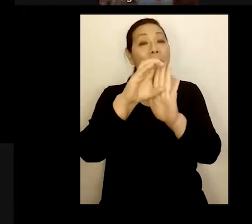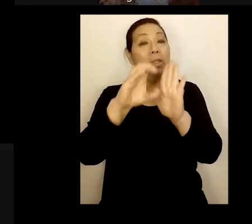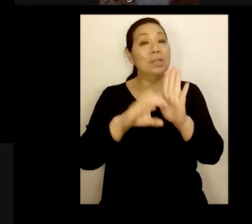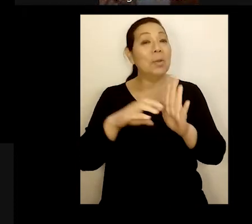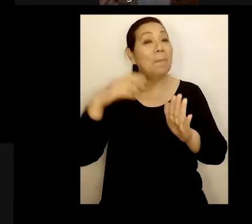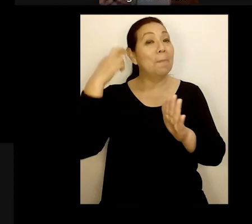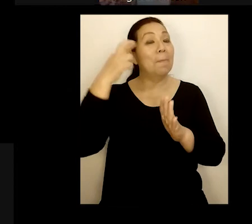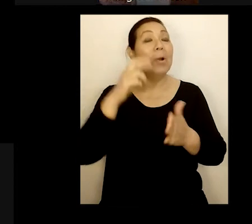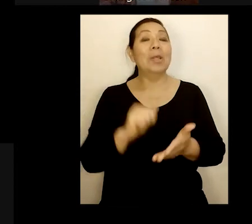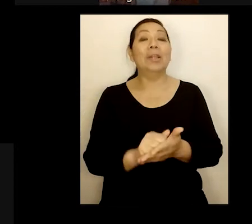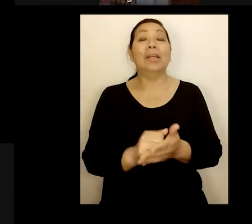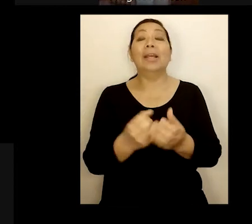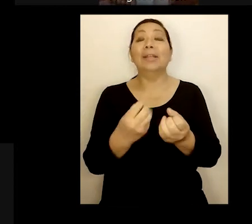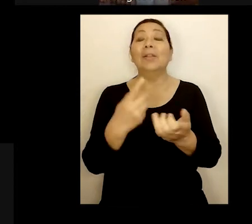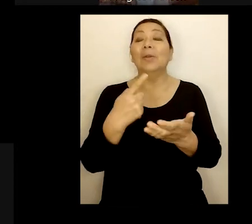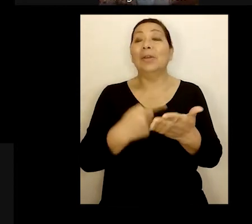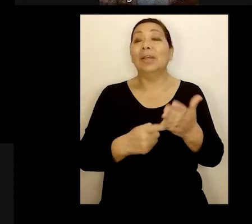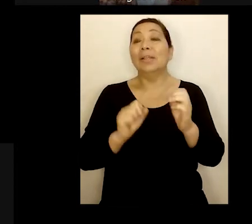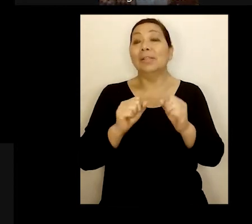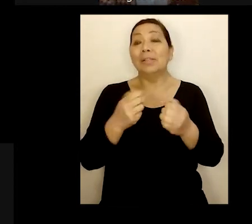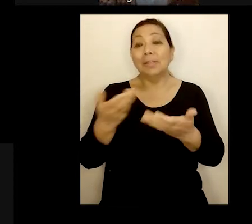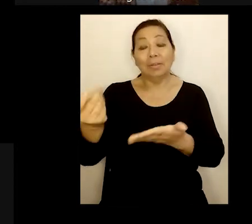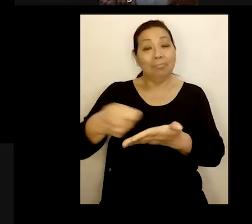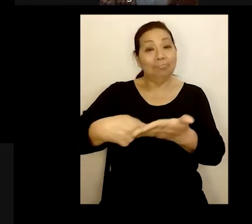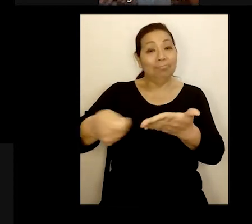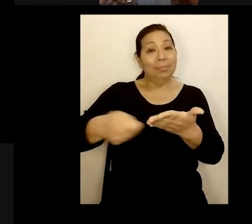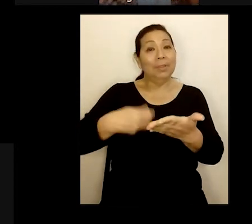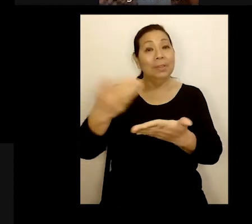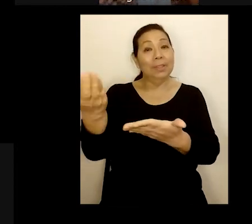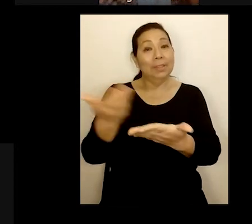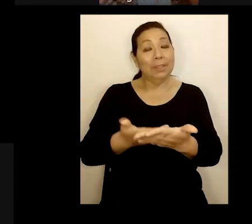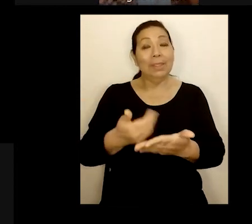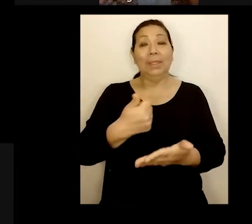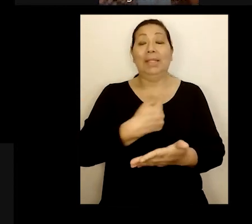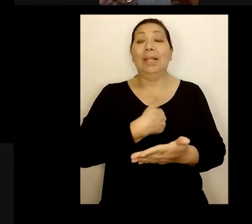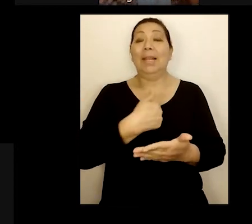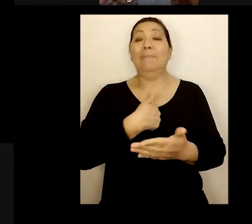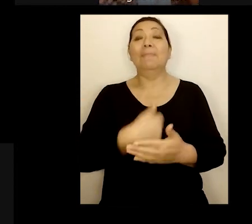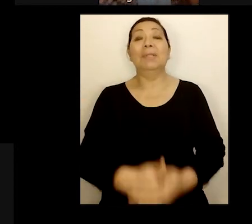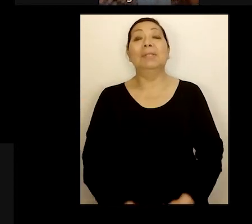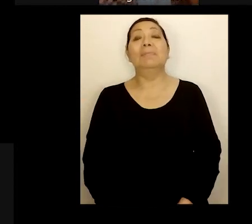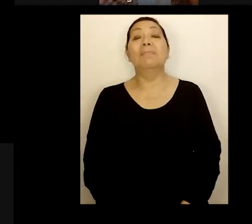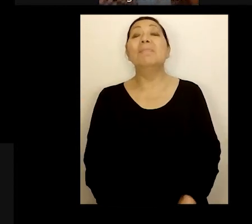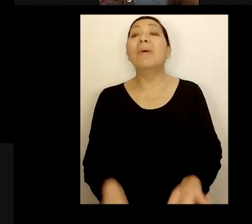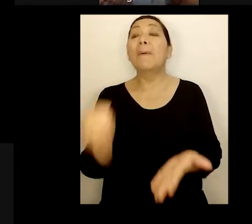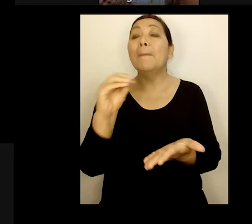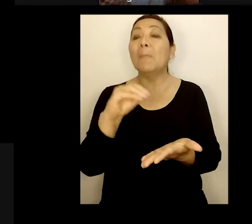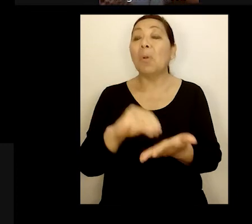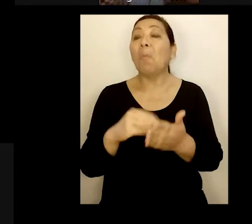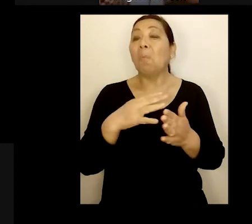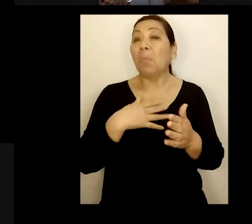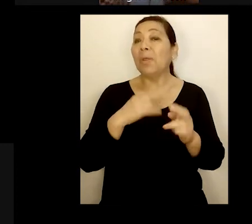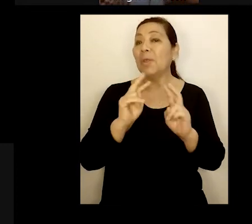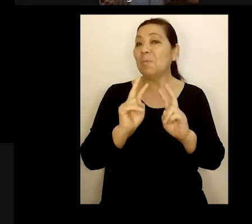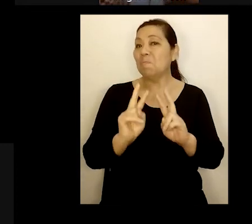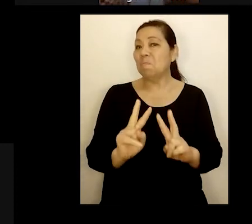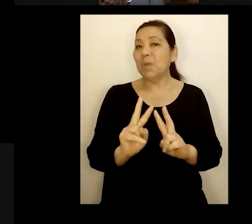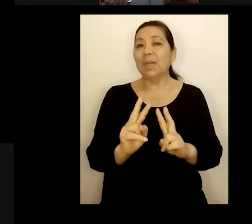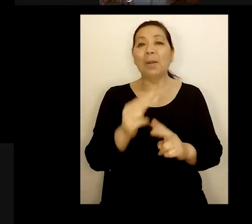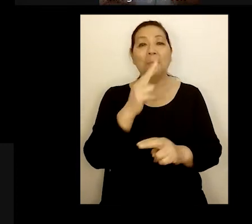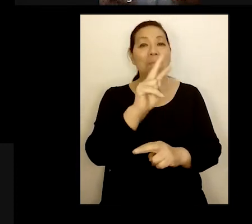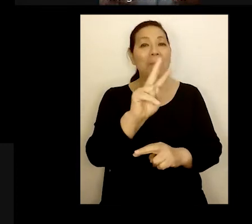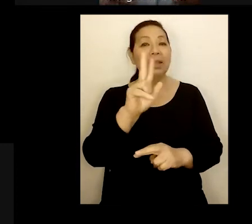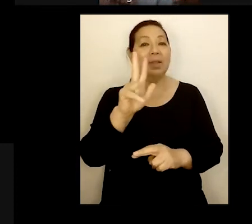Constitución Política. Tanto así que si nos circunscribimos al contenido de las mismas, podemos apreciar incluso que el